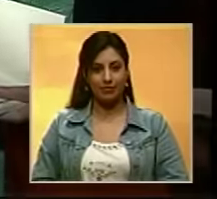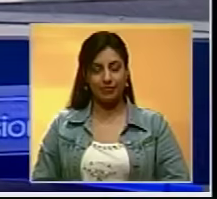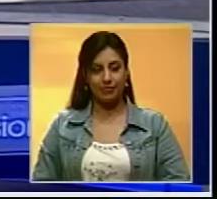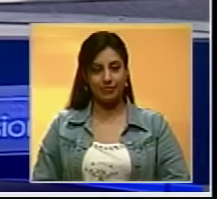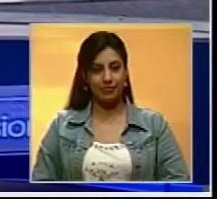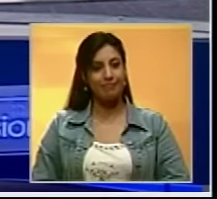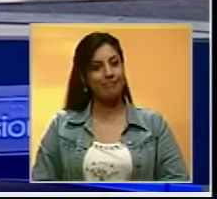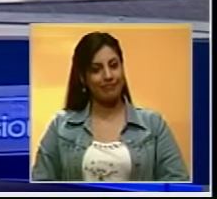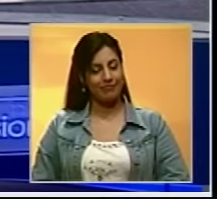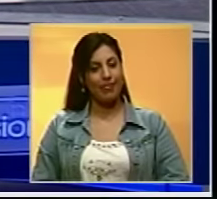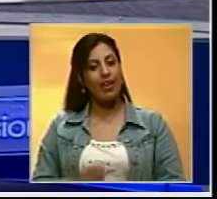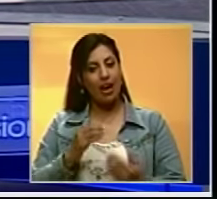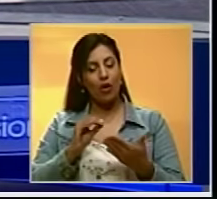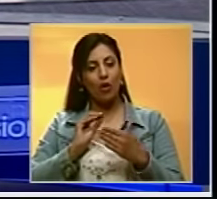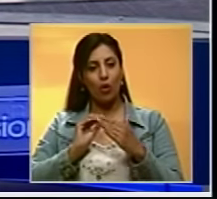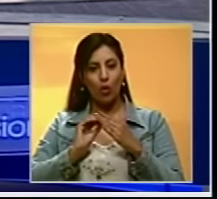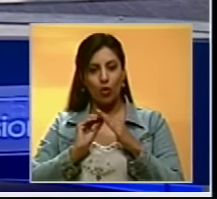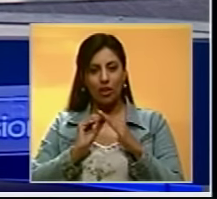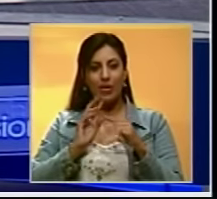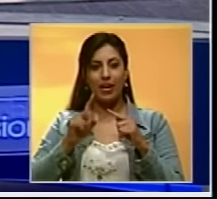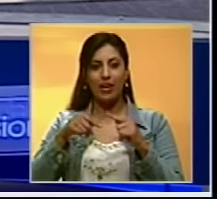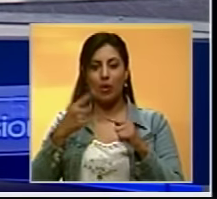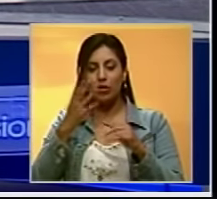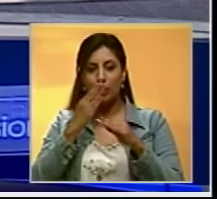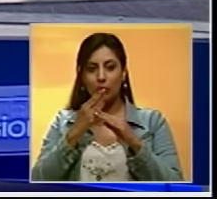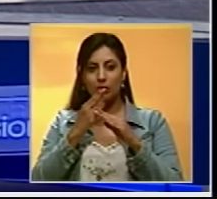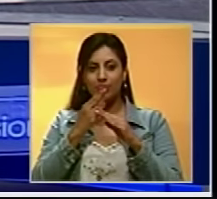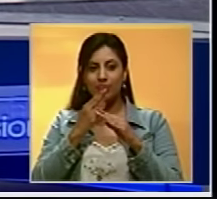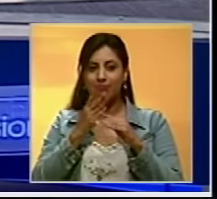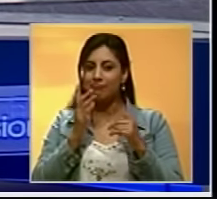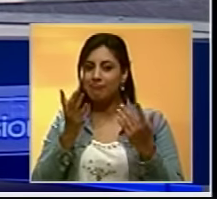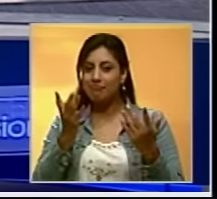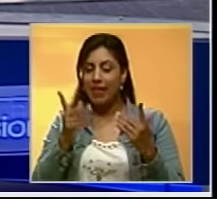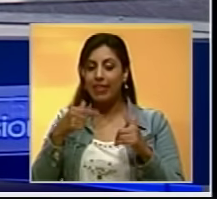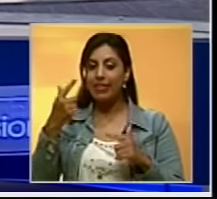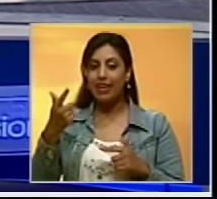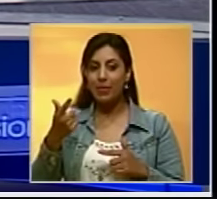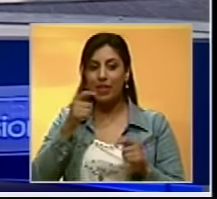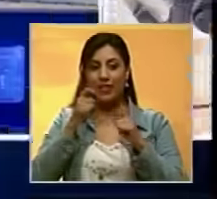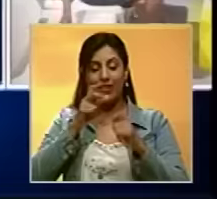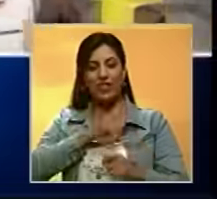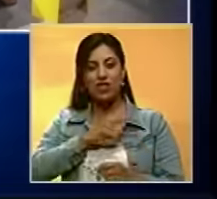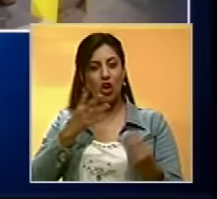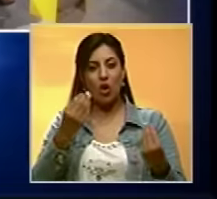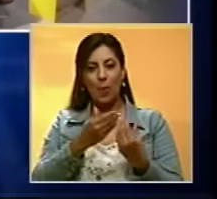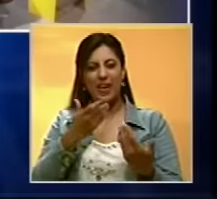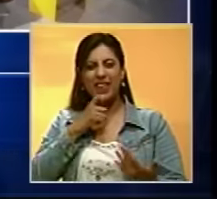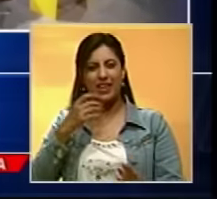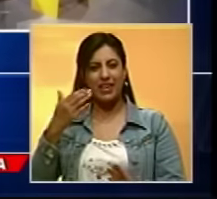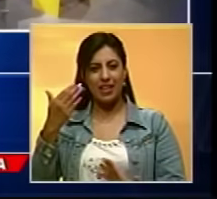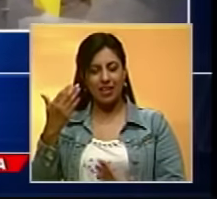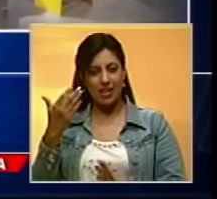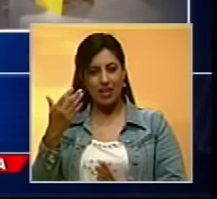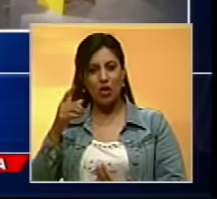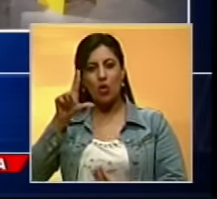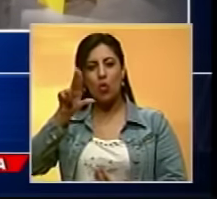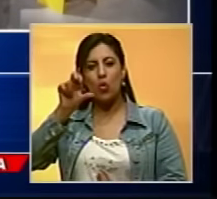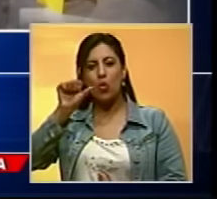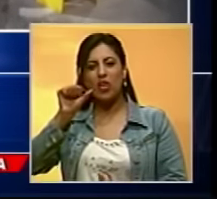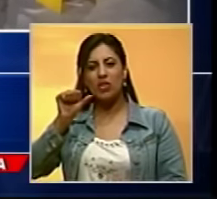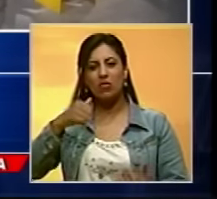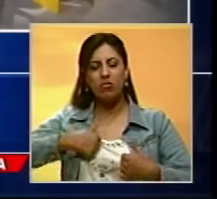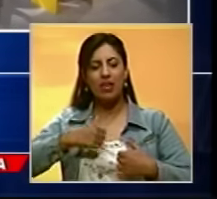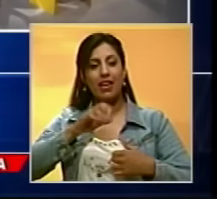gratuita bien amigos vamos entonces a otra pausa al regreso a la entrevista nos acompaña Luis Emilio